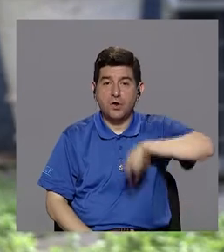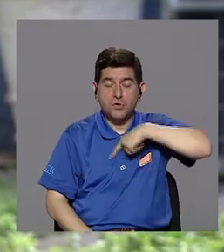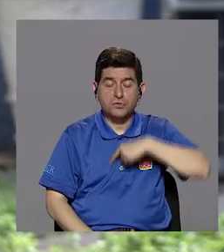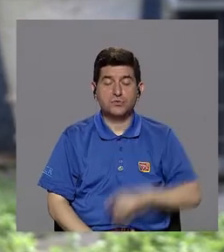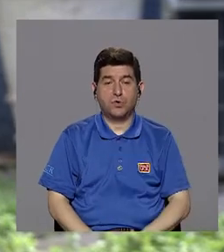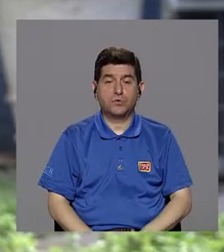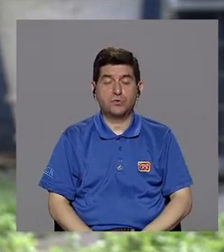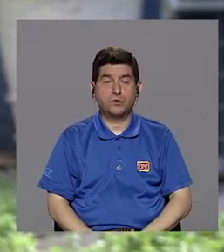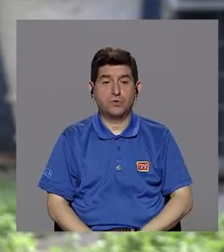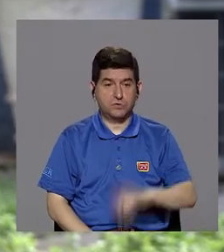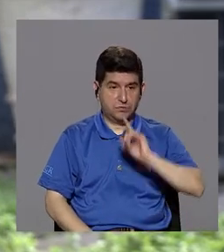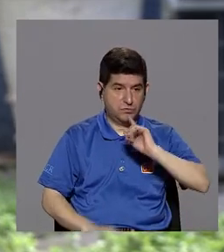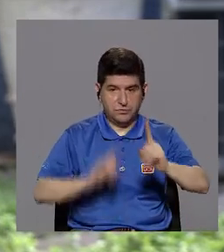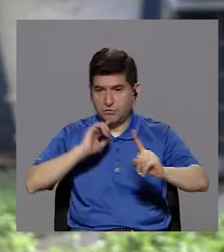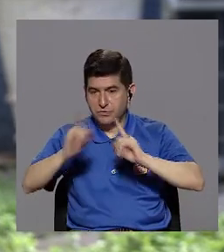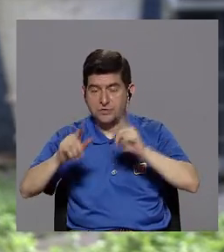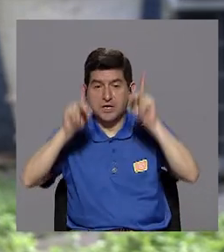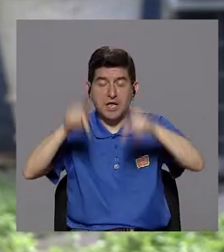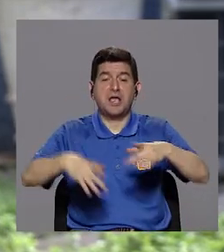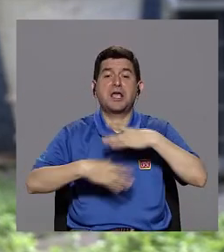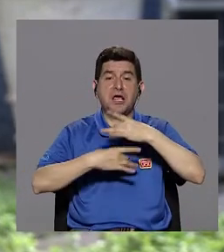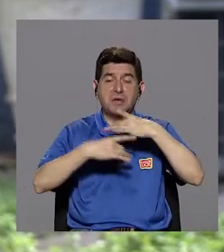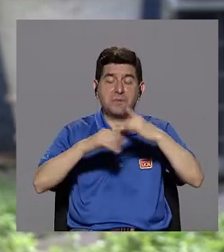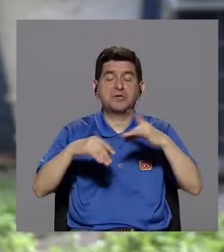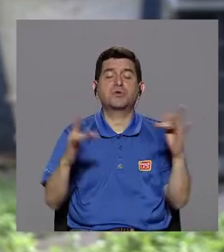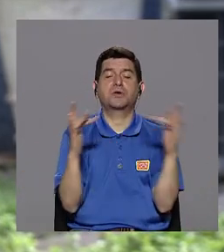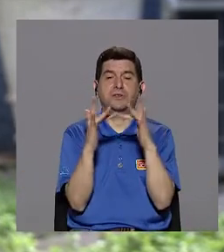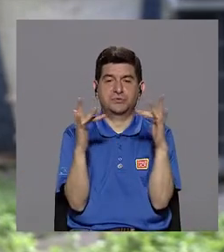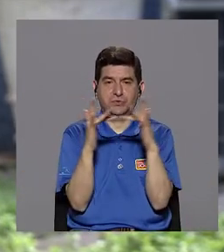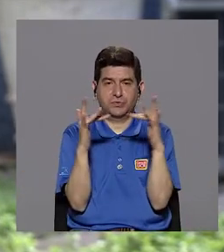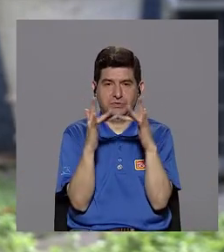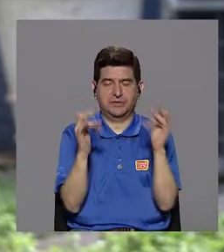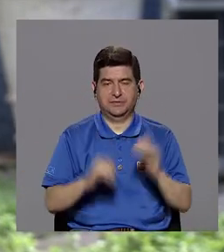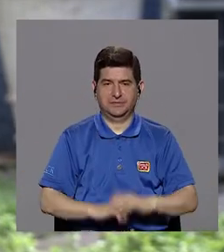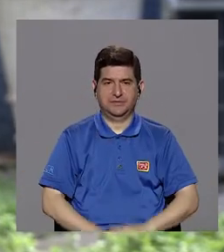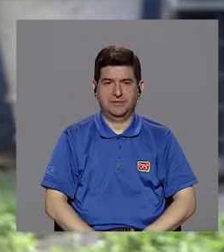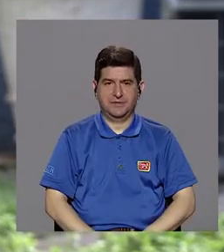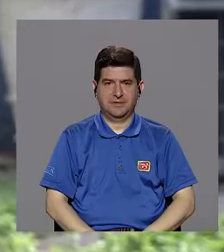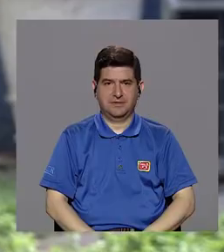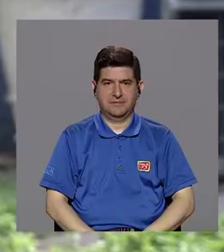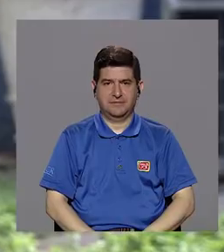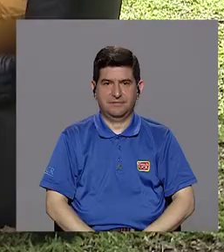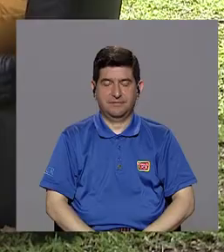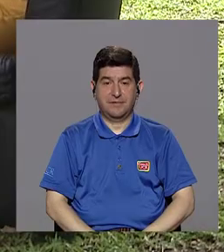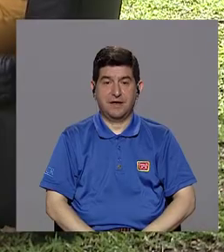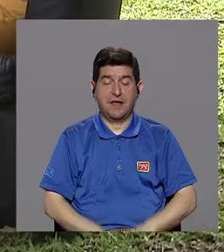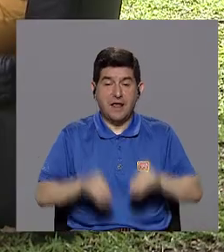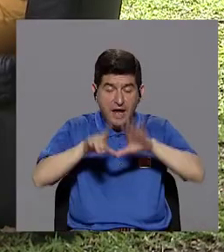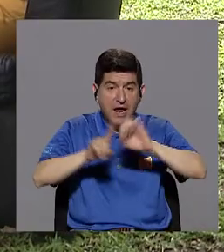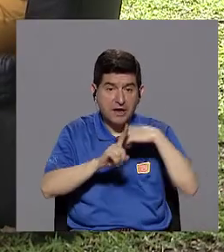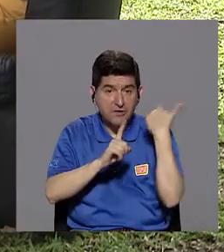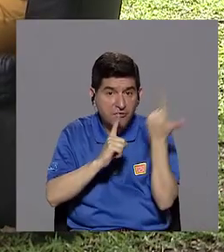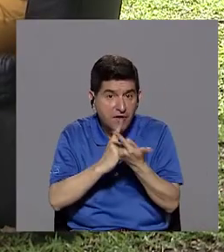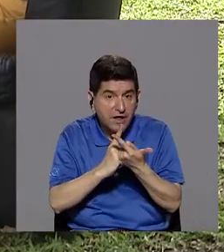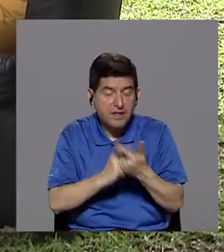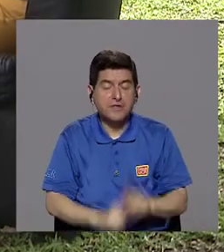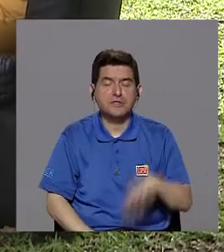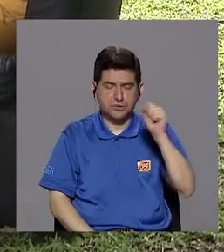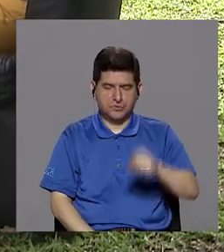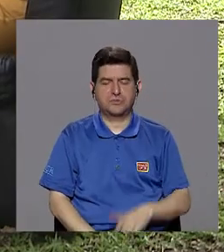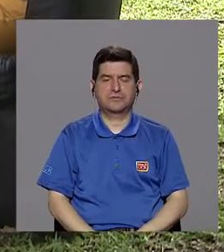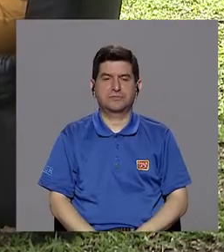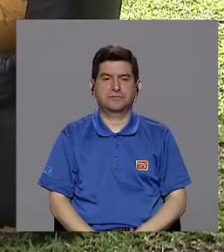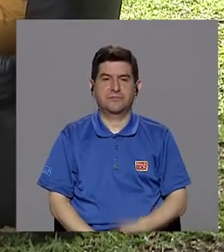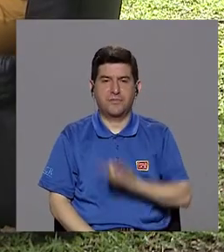lo anunciamos y las personas interesadas nos pueden contactar uh-huh. para ser parte. ¿Lo anuncian en redes sociales? Lo